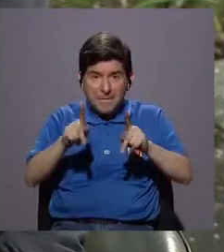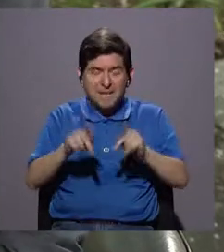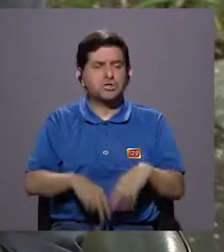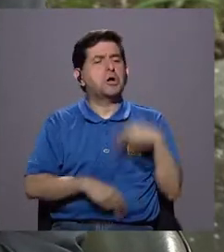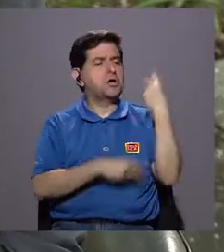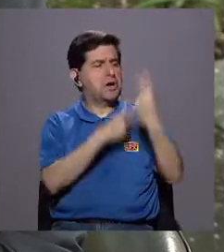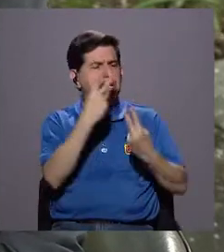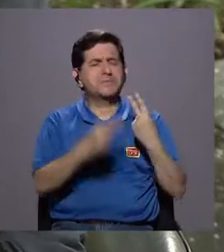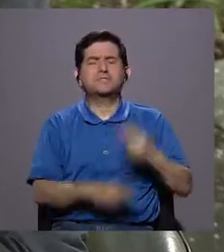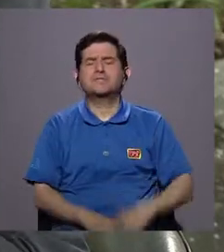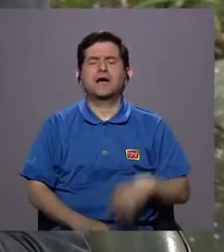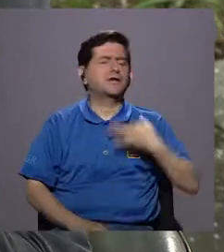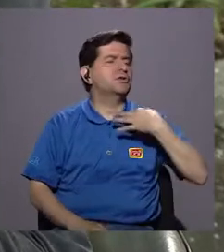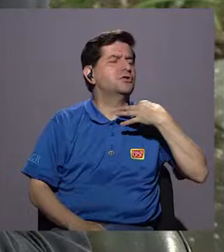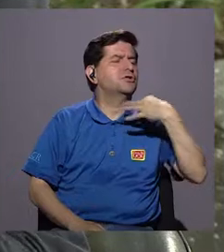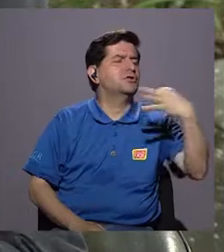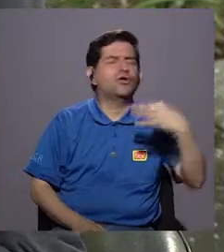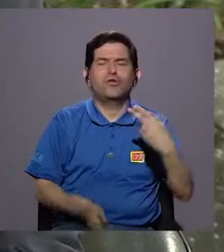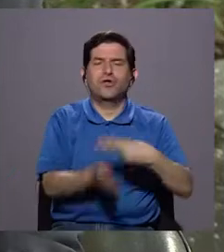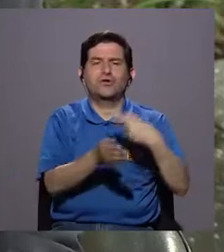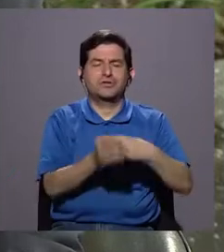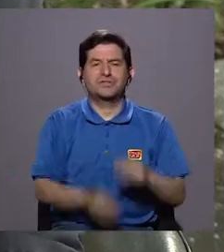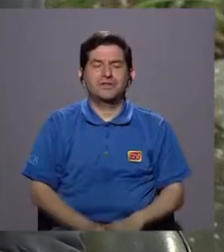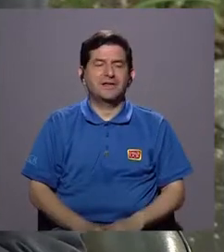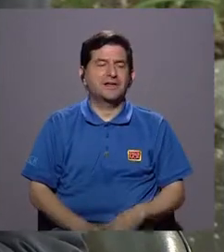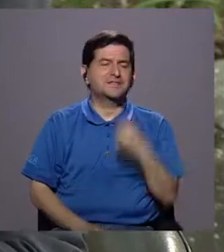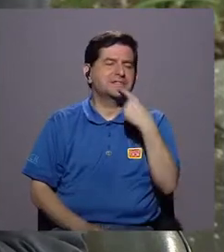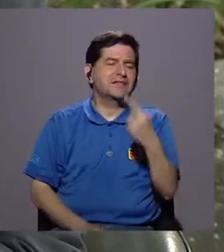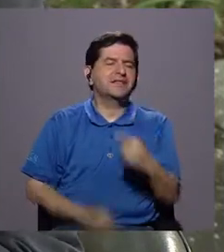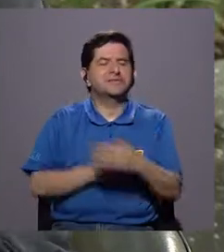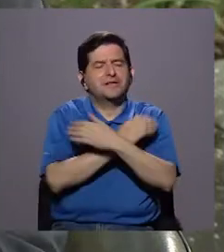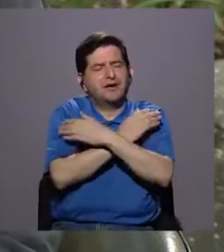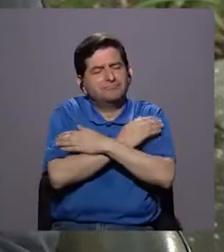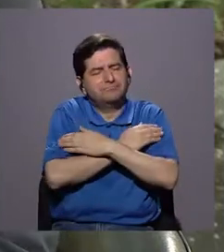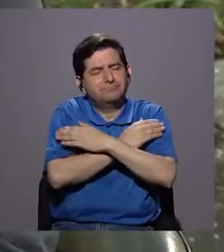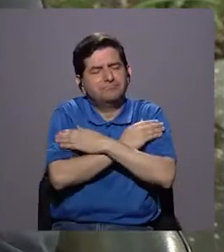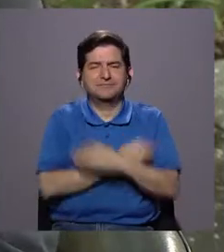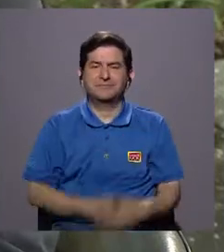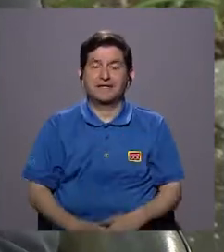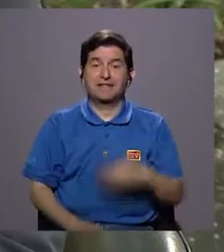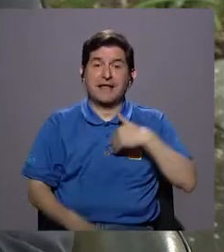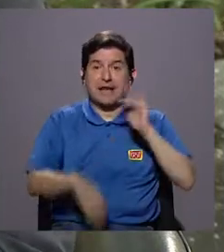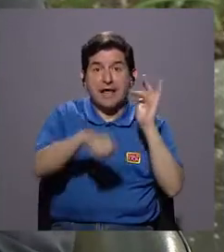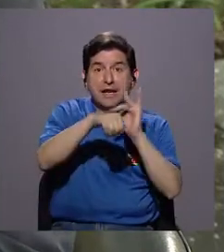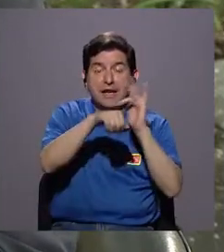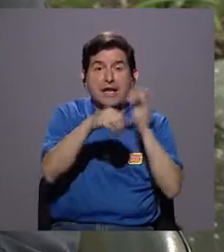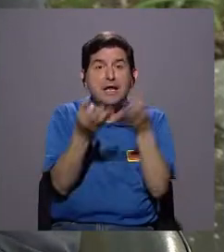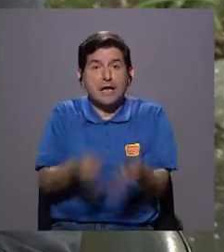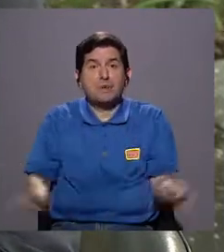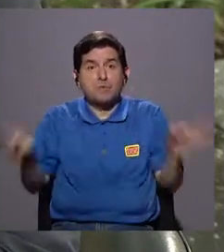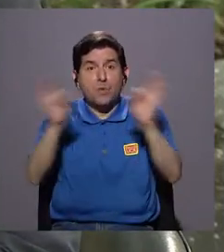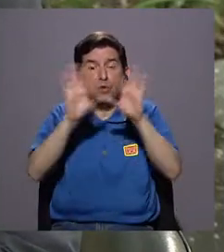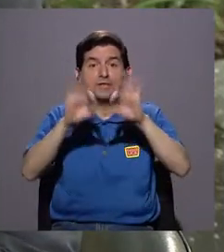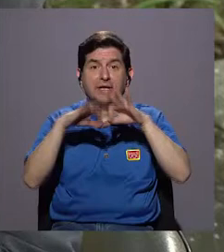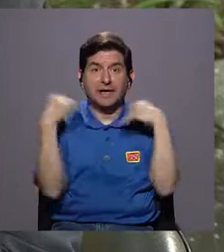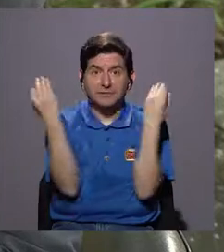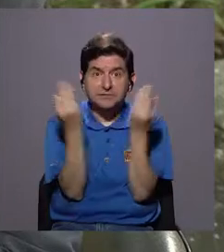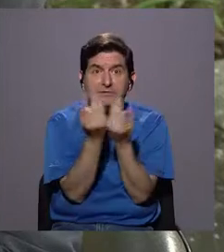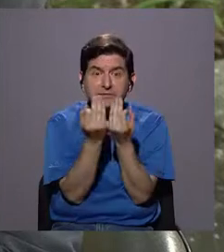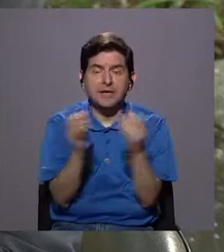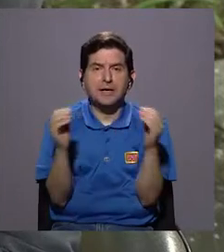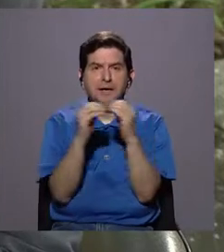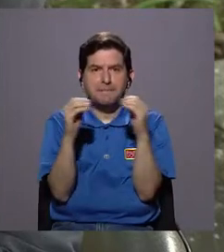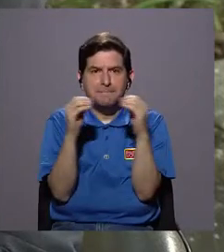iban a visitar todos los días al hospital, que les daban frases de cariño, que tenían un contacto y que eran importantes para su familia, era